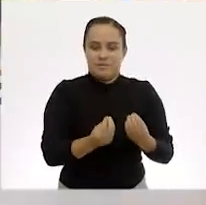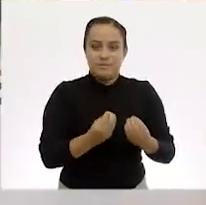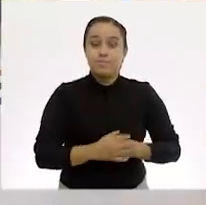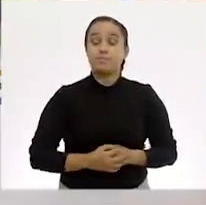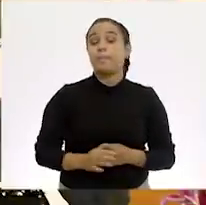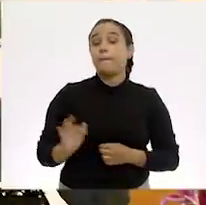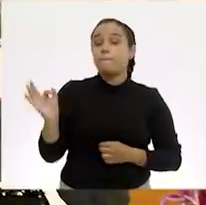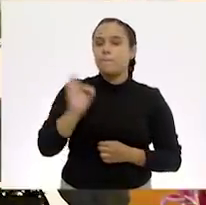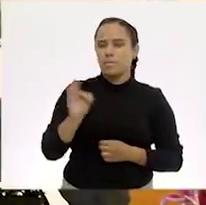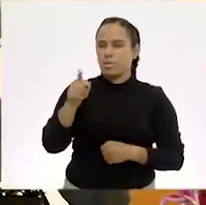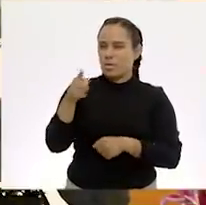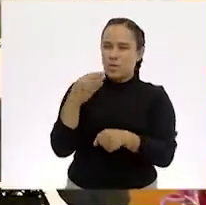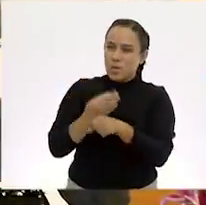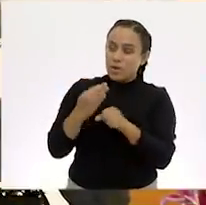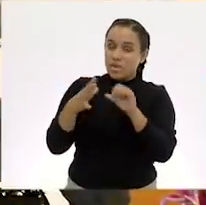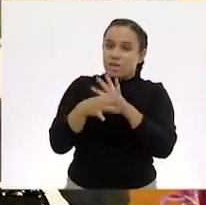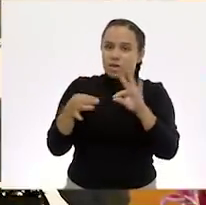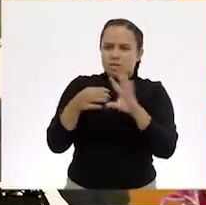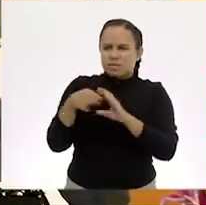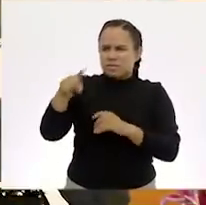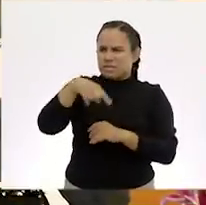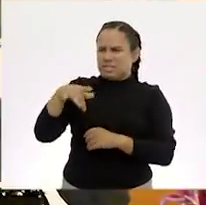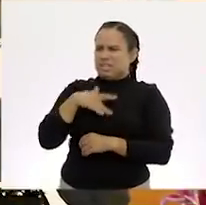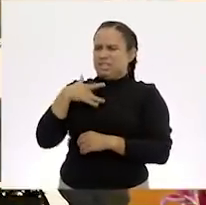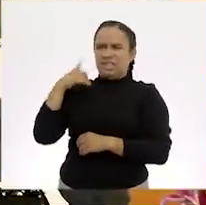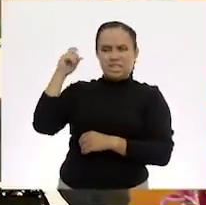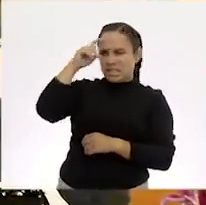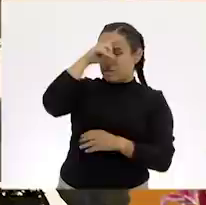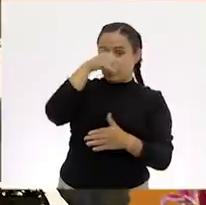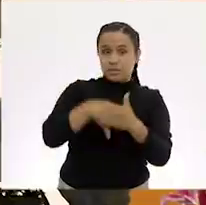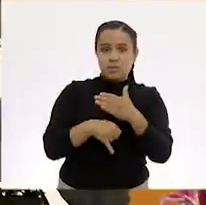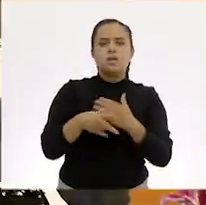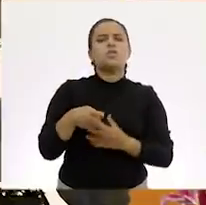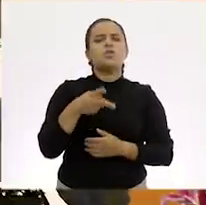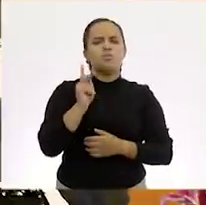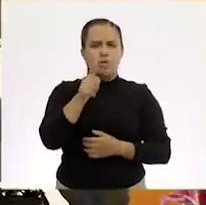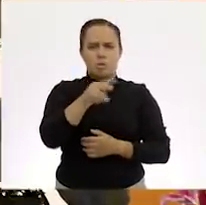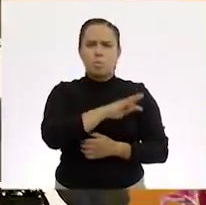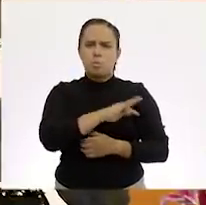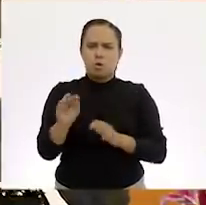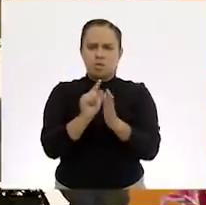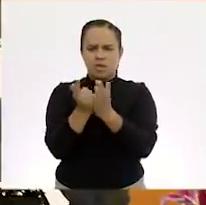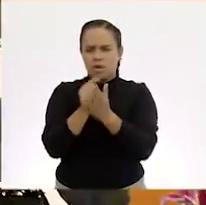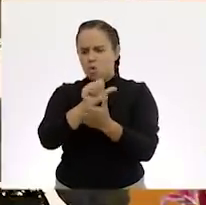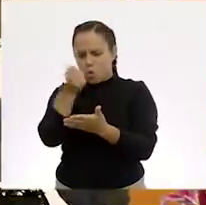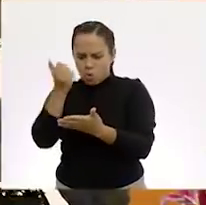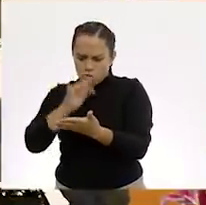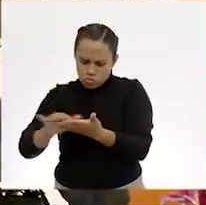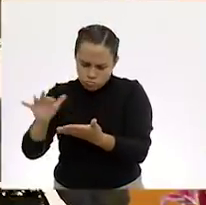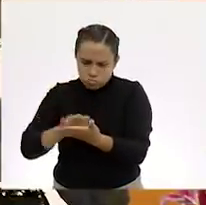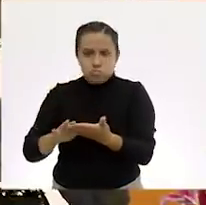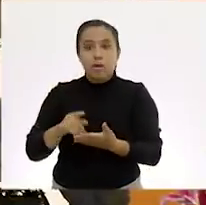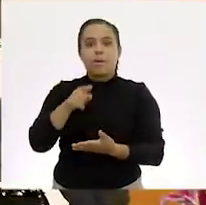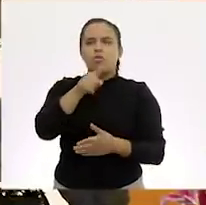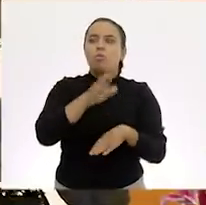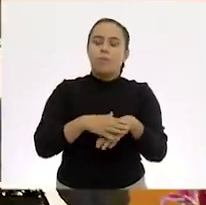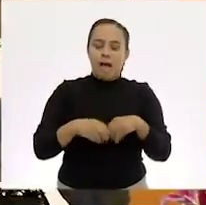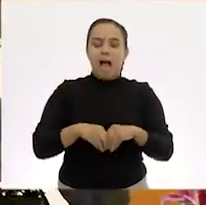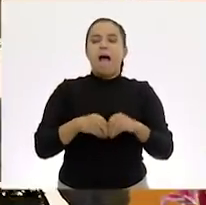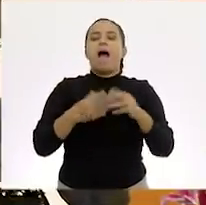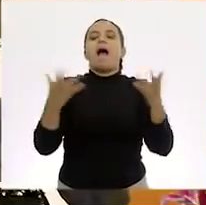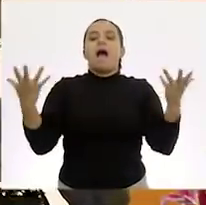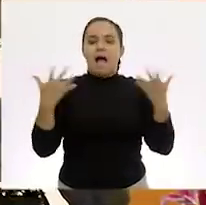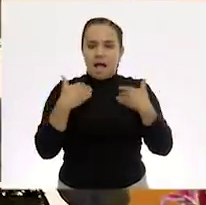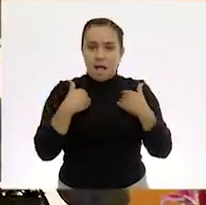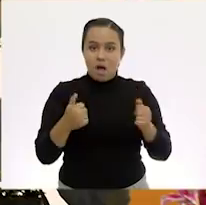Tal vez todo esto que explicamos es un poco complejo, pero recuerda que puedes consultar otros libros para que nos pueda quedar un poco más